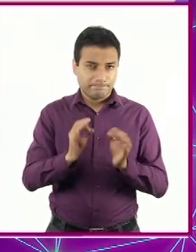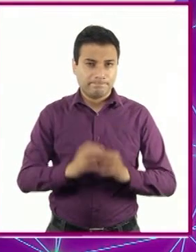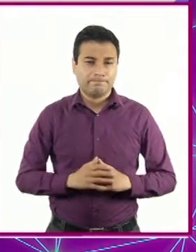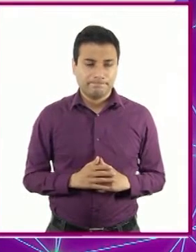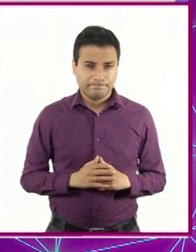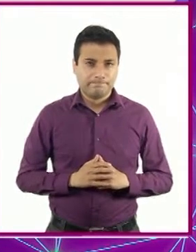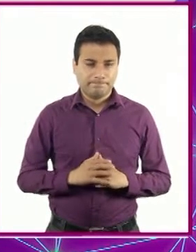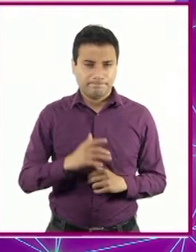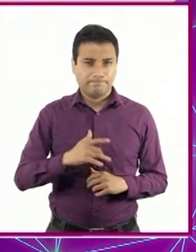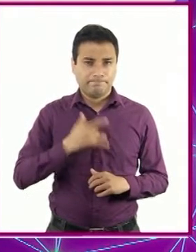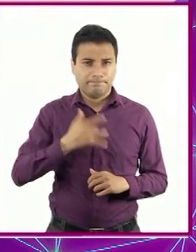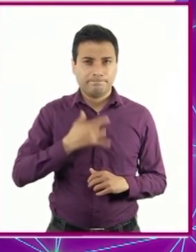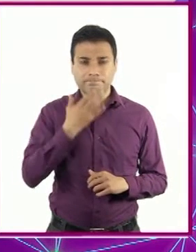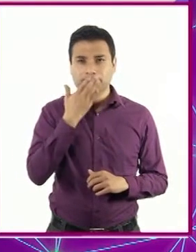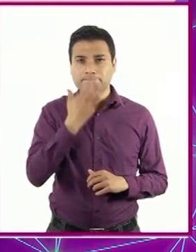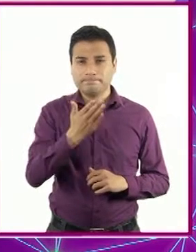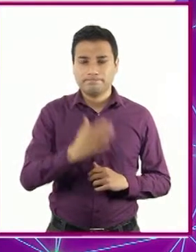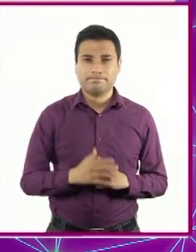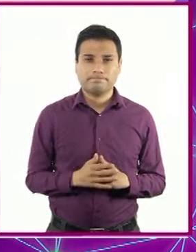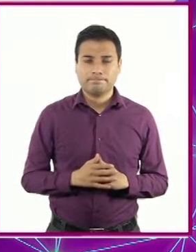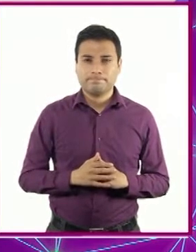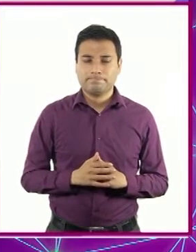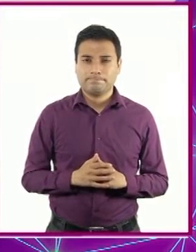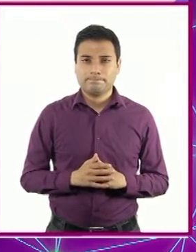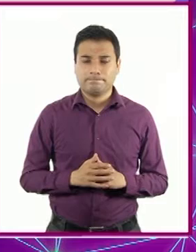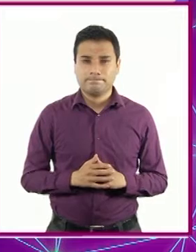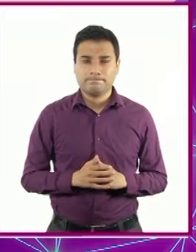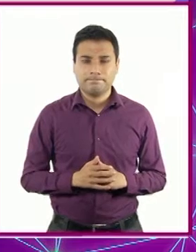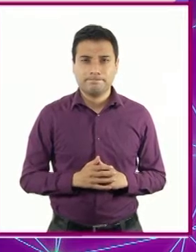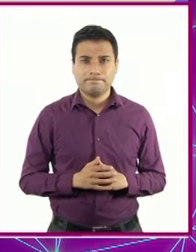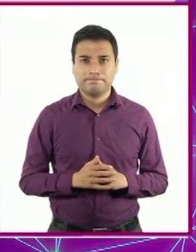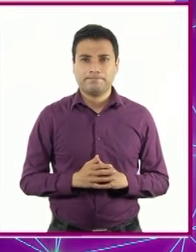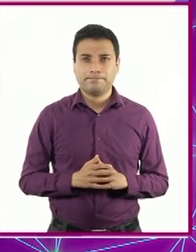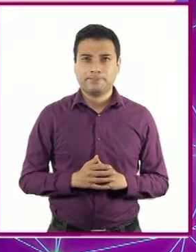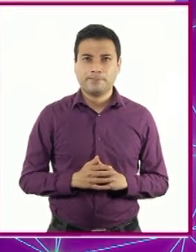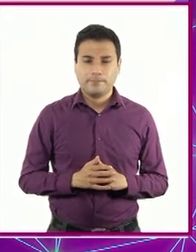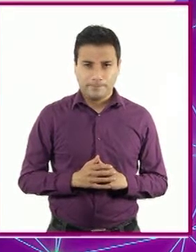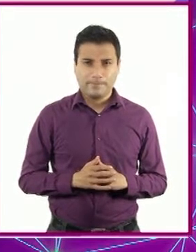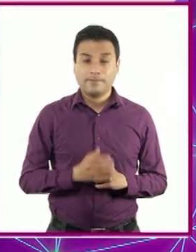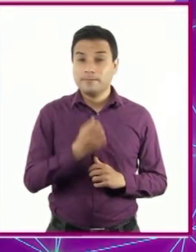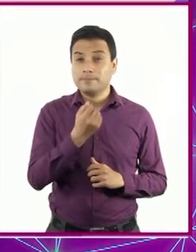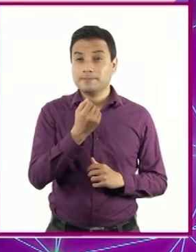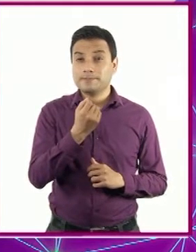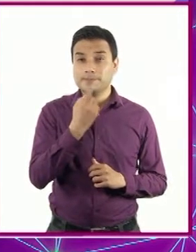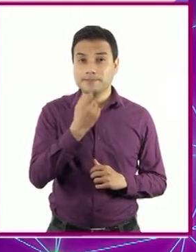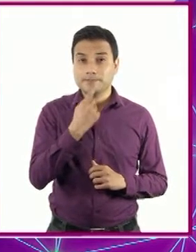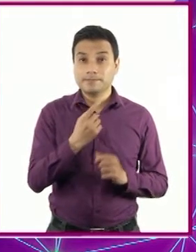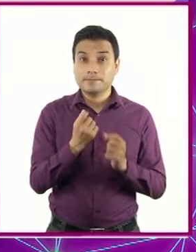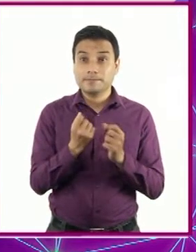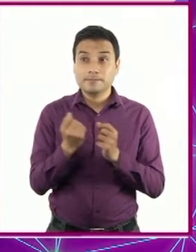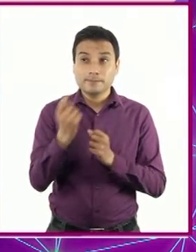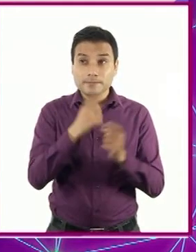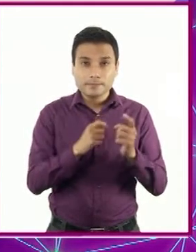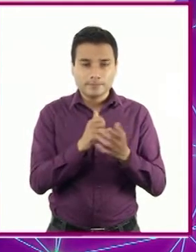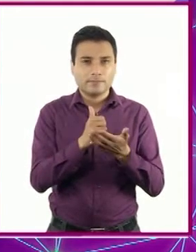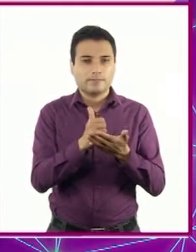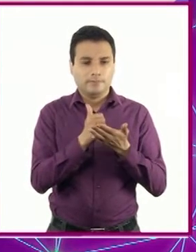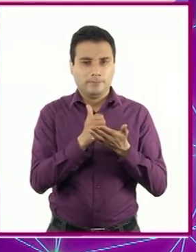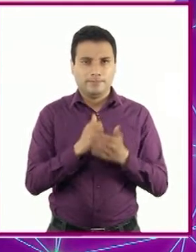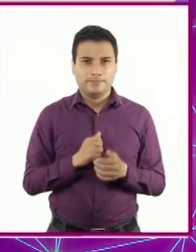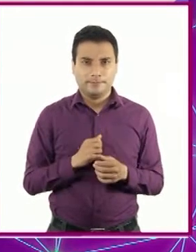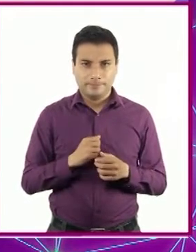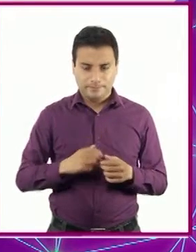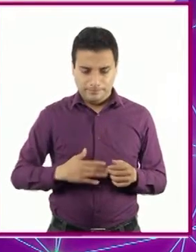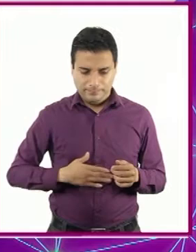ese malestar. En realidad, el mecanismo de acción de algunos de estos medicamentos es neutralizar el exceso de